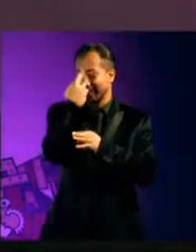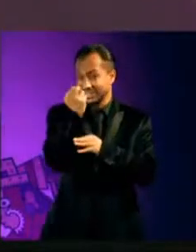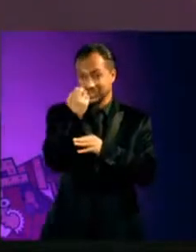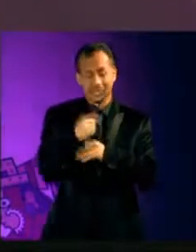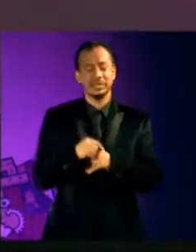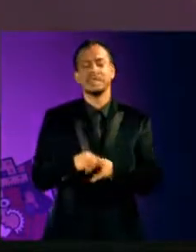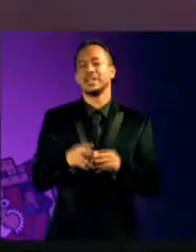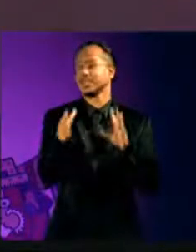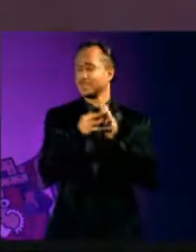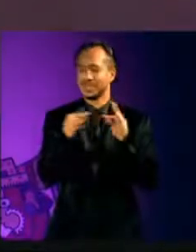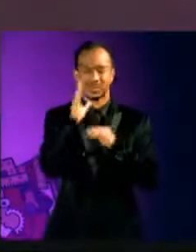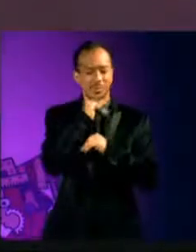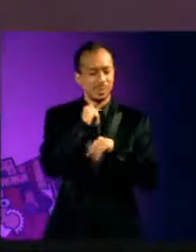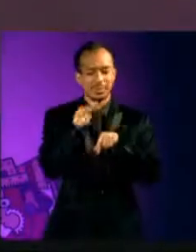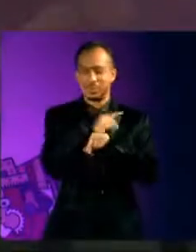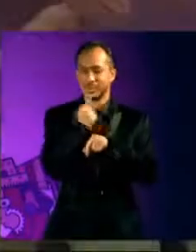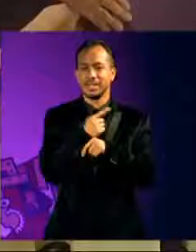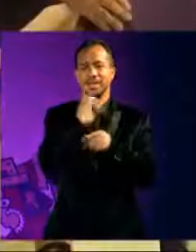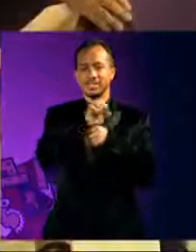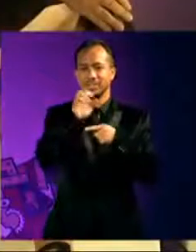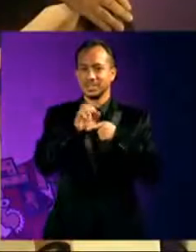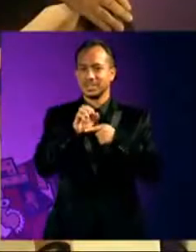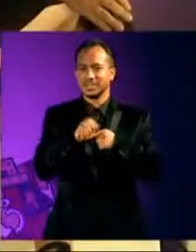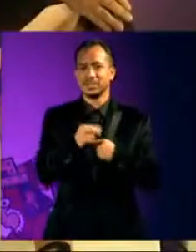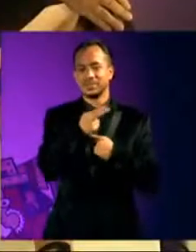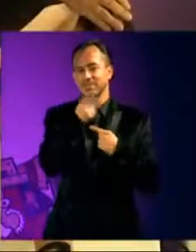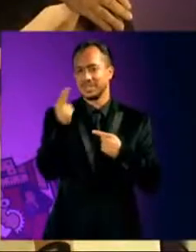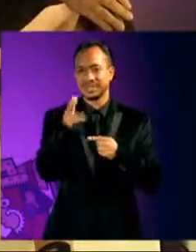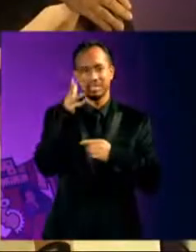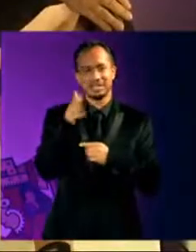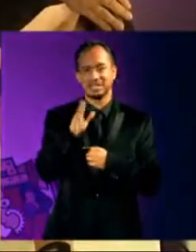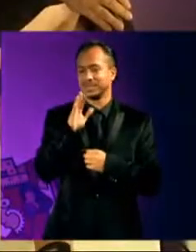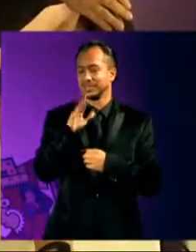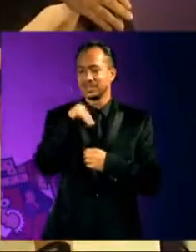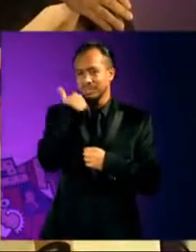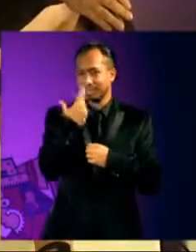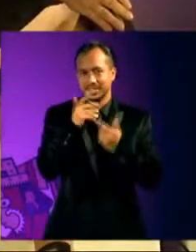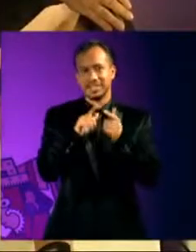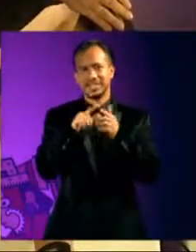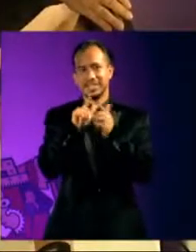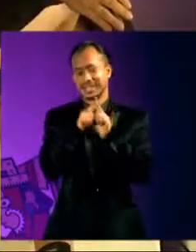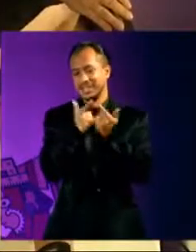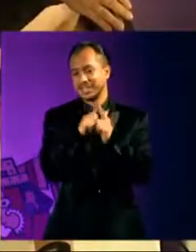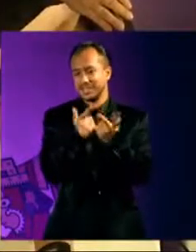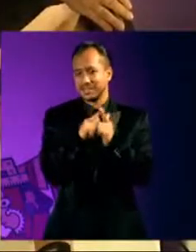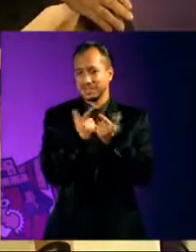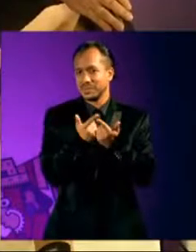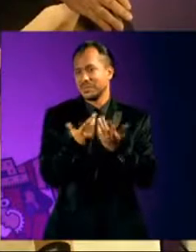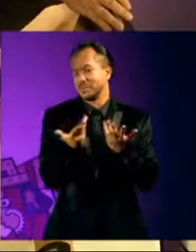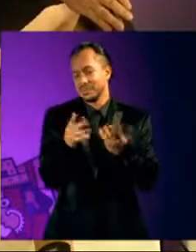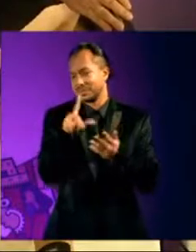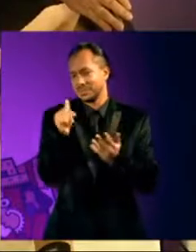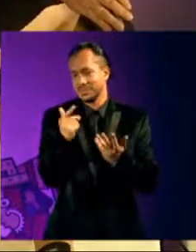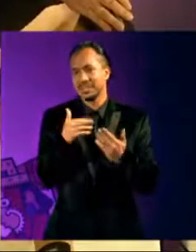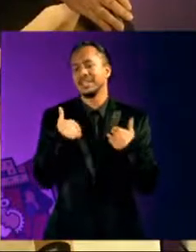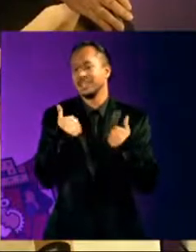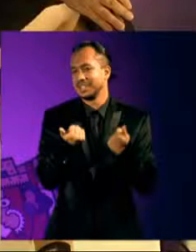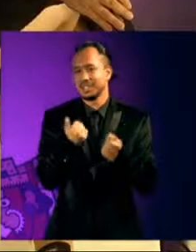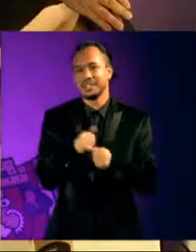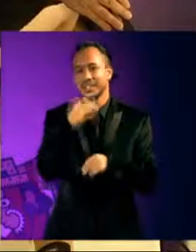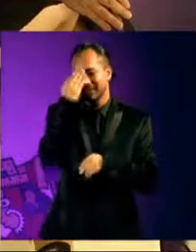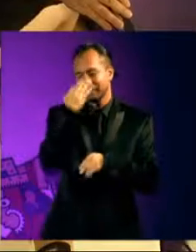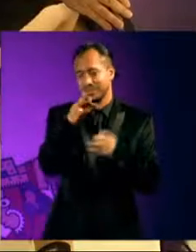echó a perder el final del libro y se dejan de ver por una razón es un secreto entre los dos se dejan de ver y